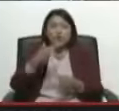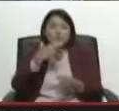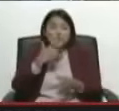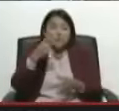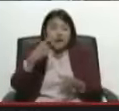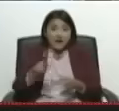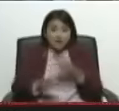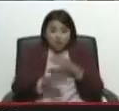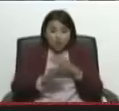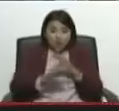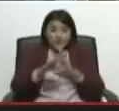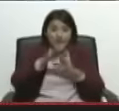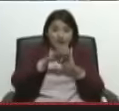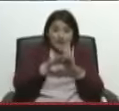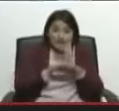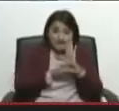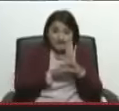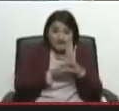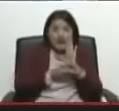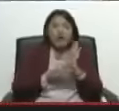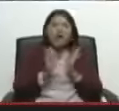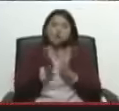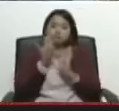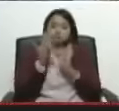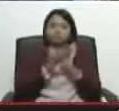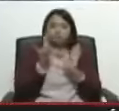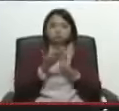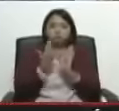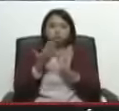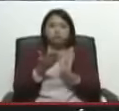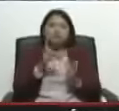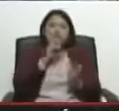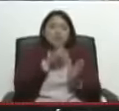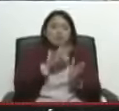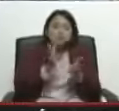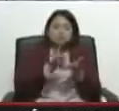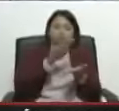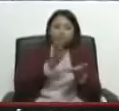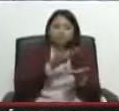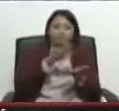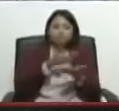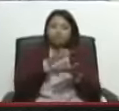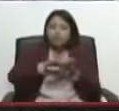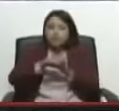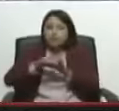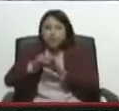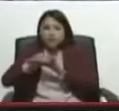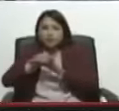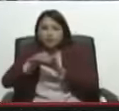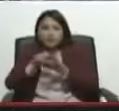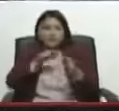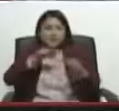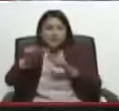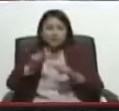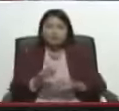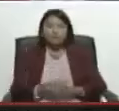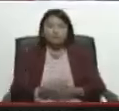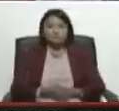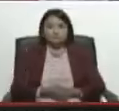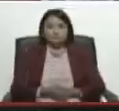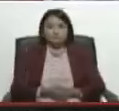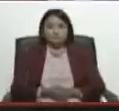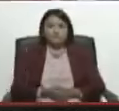conocido, no solamente en Venezuela, sino en otras partes del mundo. Aquí está depurado, depurado